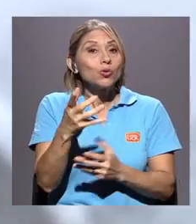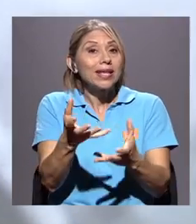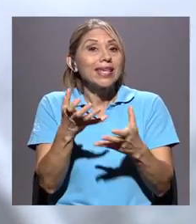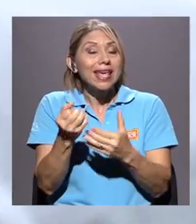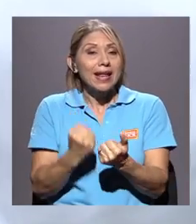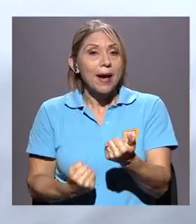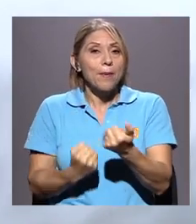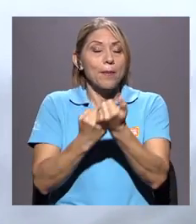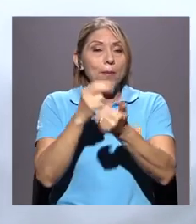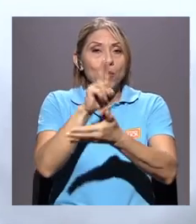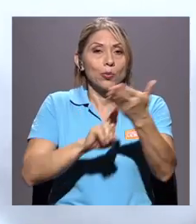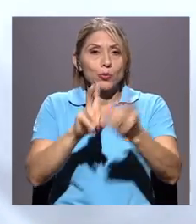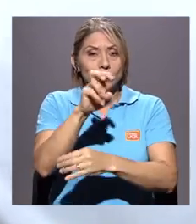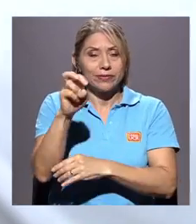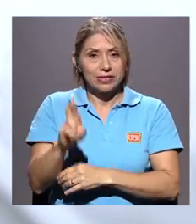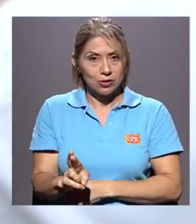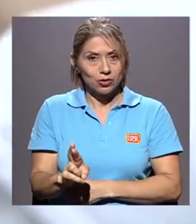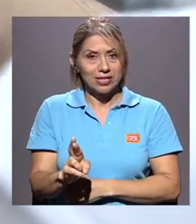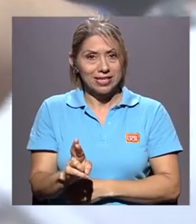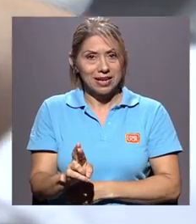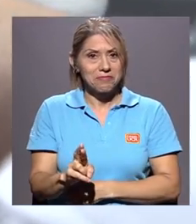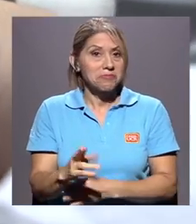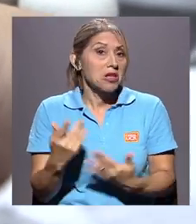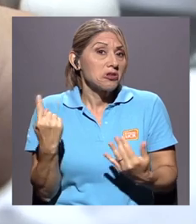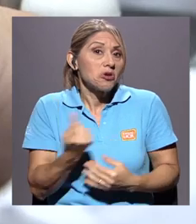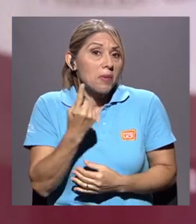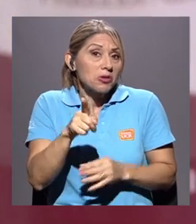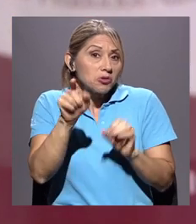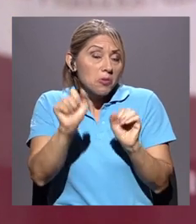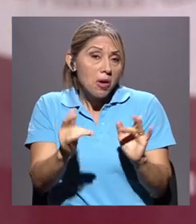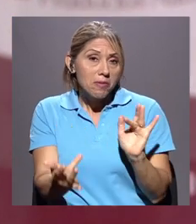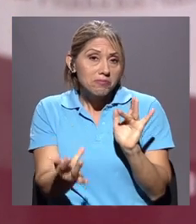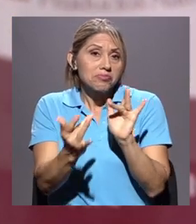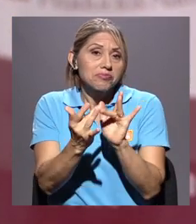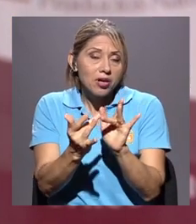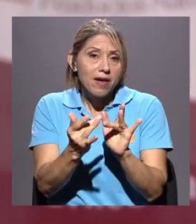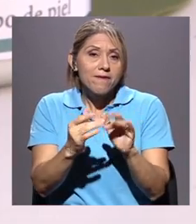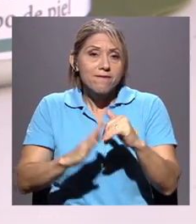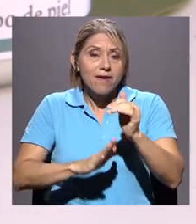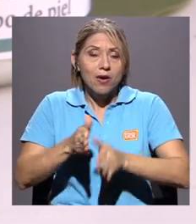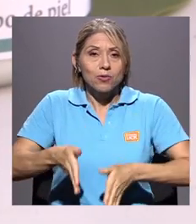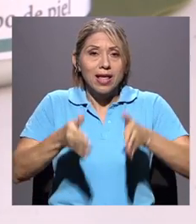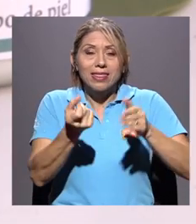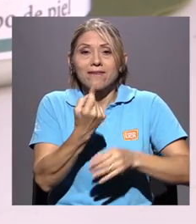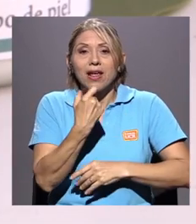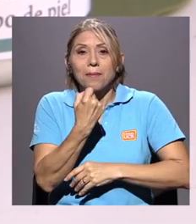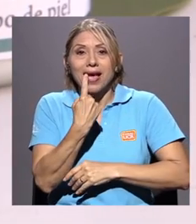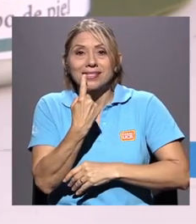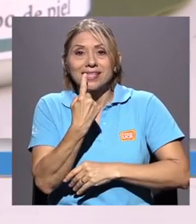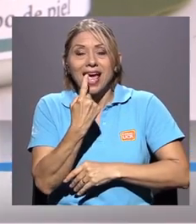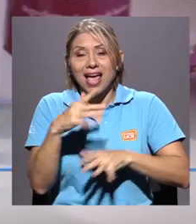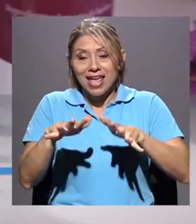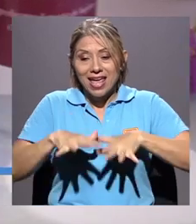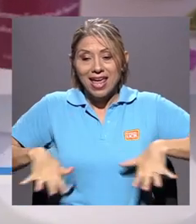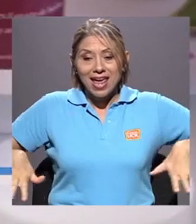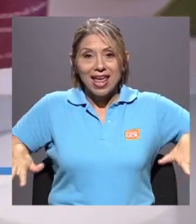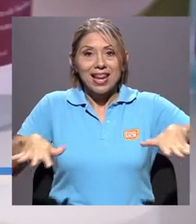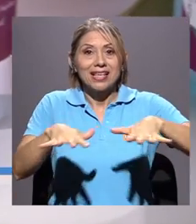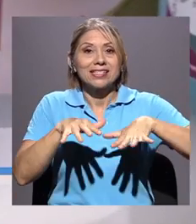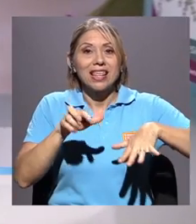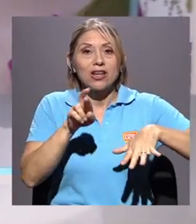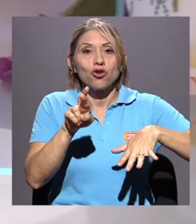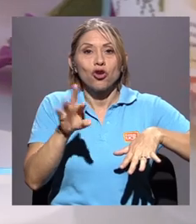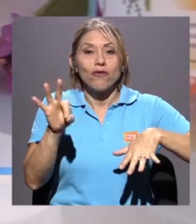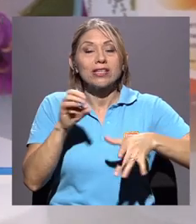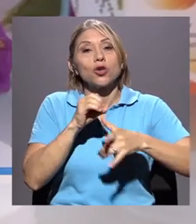de la Universidad de Costa Rica, basta con que se acerque a la Facultad de Farmacia, ubicada en la sede Rodrigo Facio, o